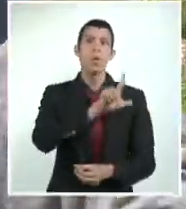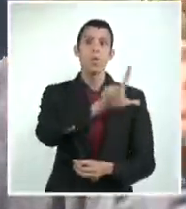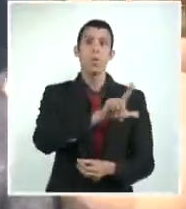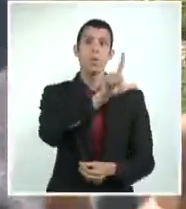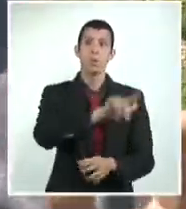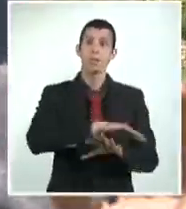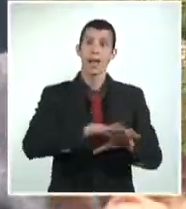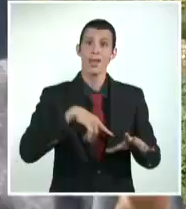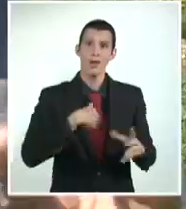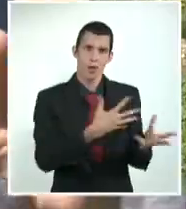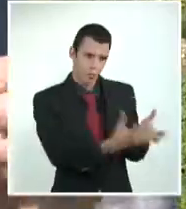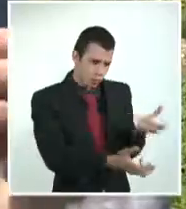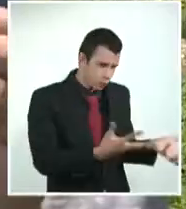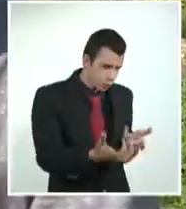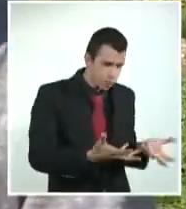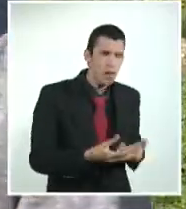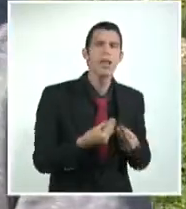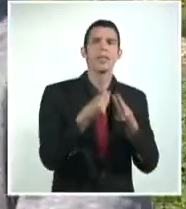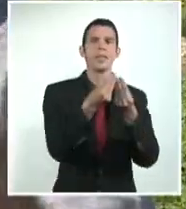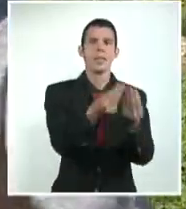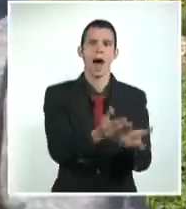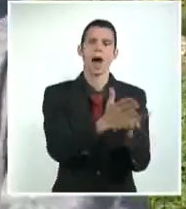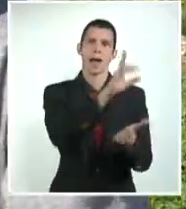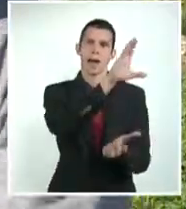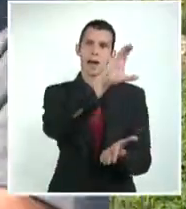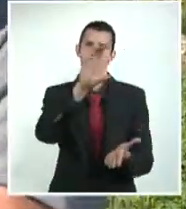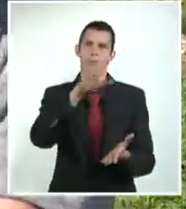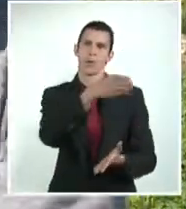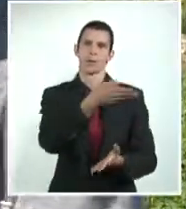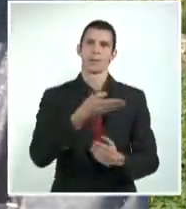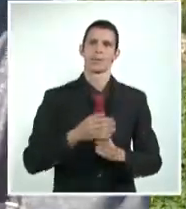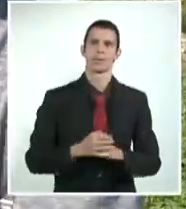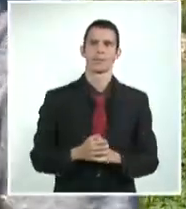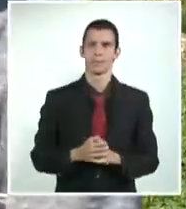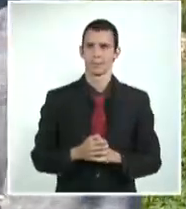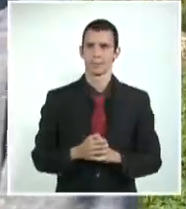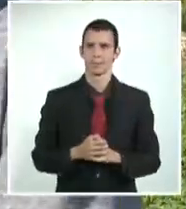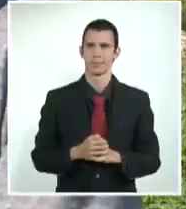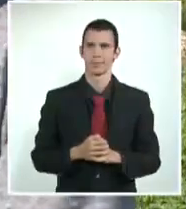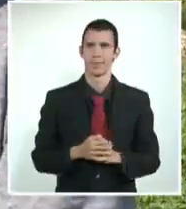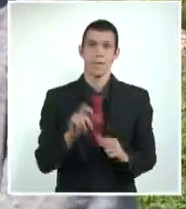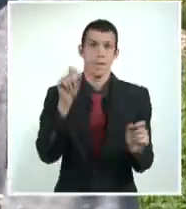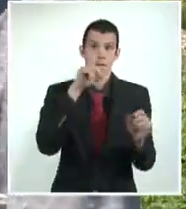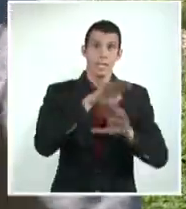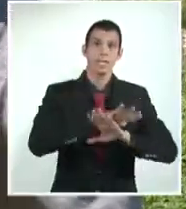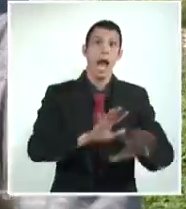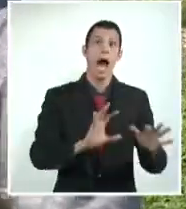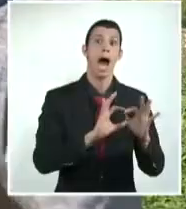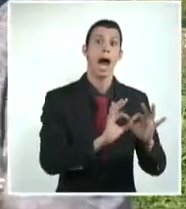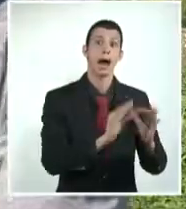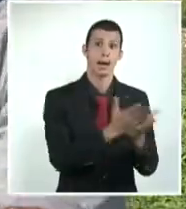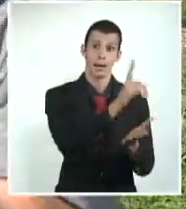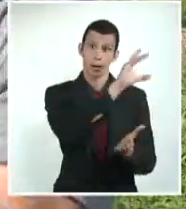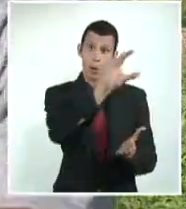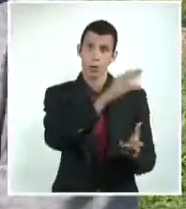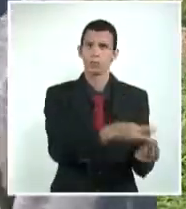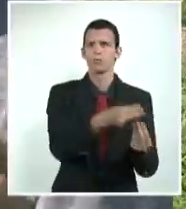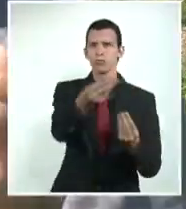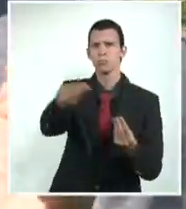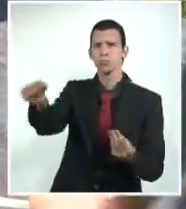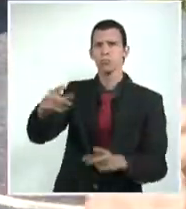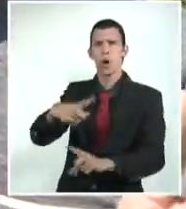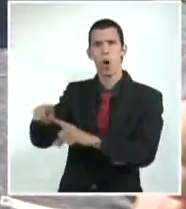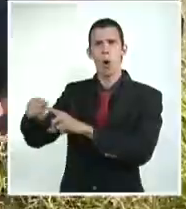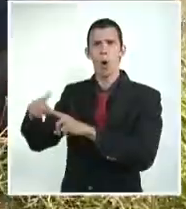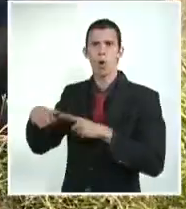lo que corresponde a los centros escolares y otros excedentes los pasamos a lo que es los mercados, porque la cooperativa nuestra, bueno, atiende